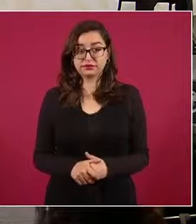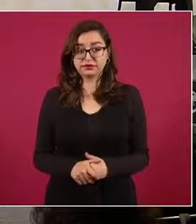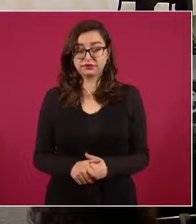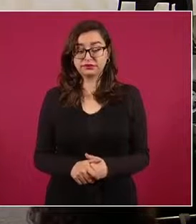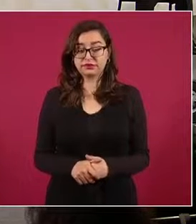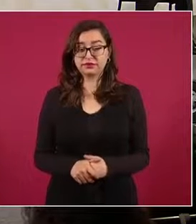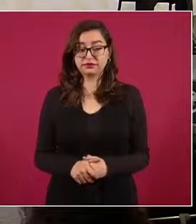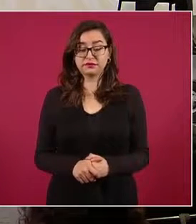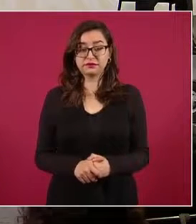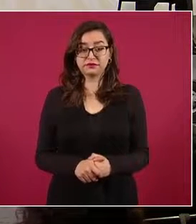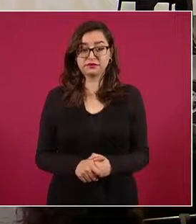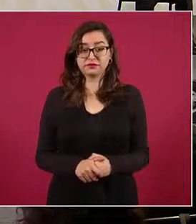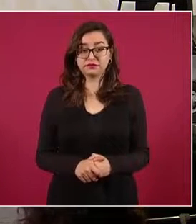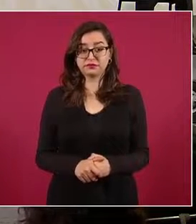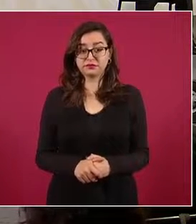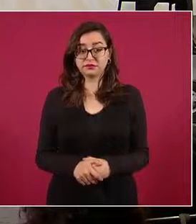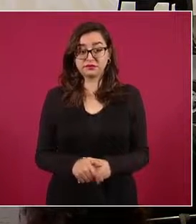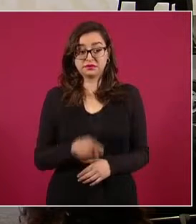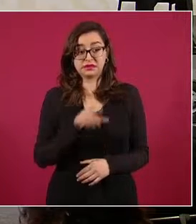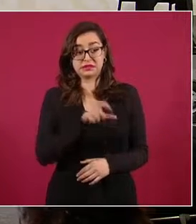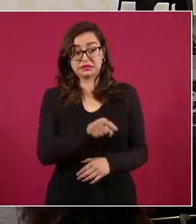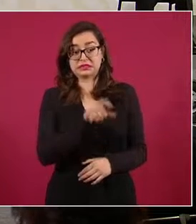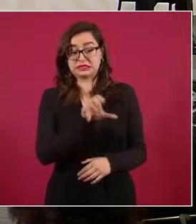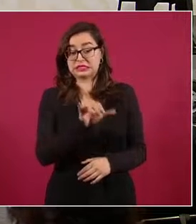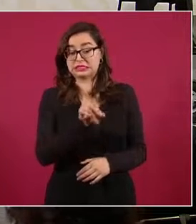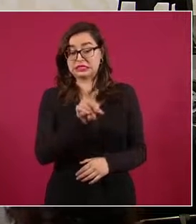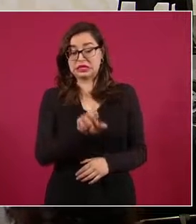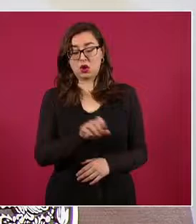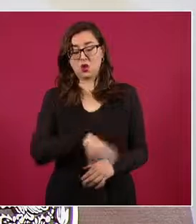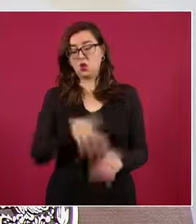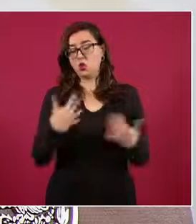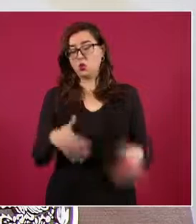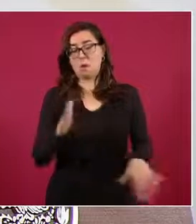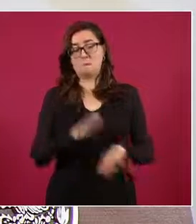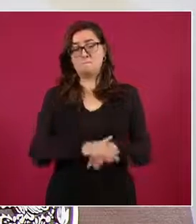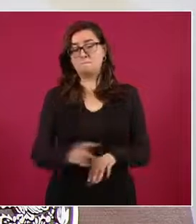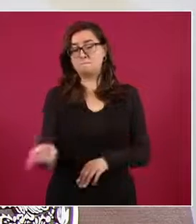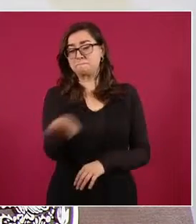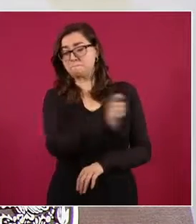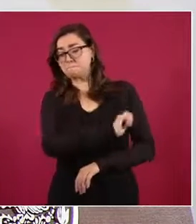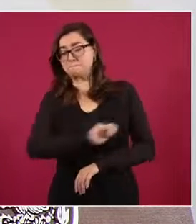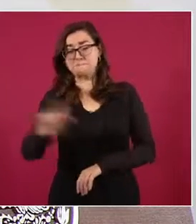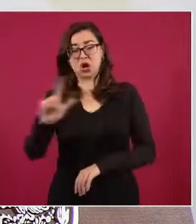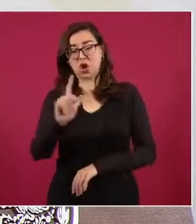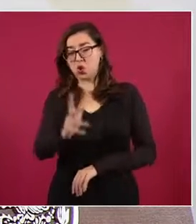uno de los centros de investigación más serios y respetados de México?